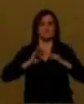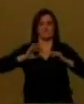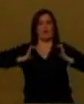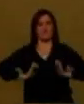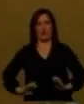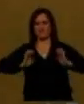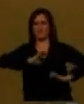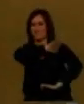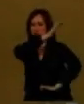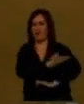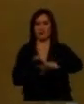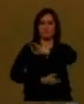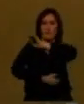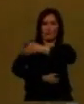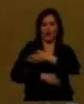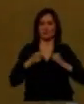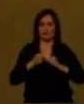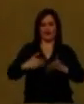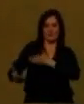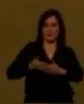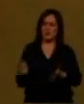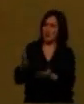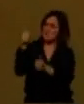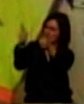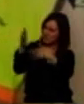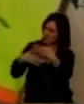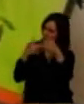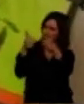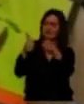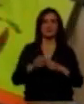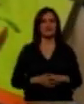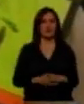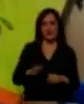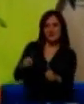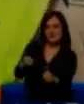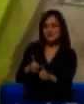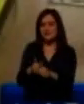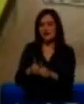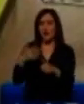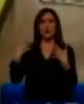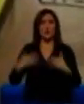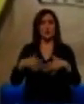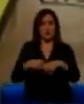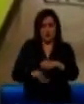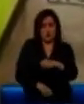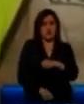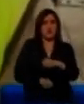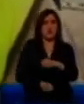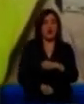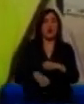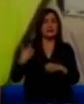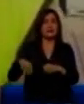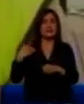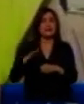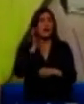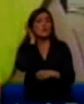fuerzas, alentando a la mamita que todo iba a salir bien, y así fue. Lograr acercarme a ver que ya estaba prácticamente afuera, ya la señora ya dio un